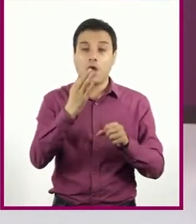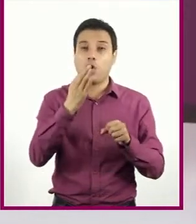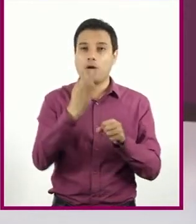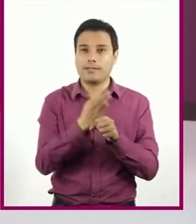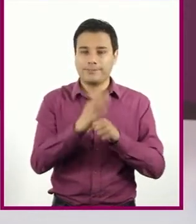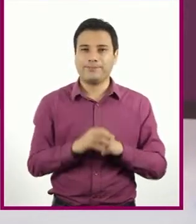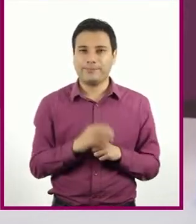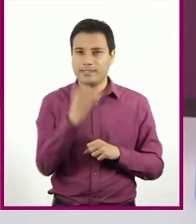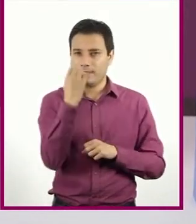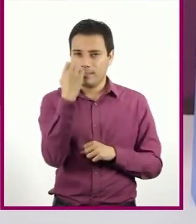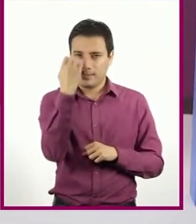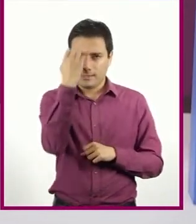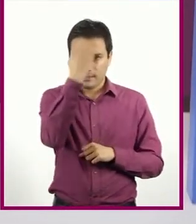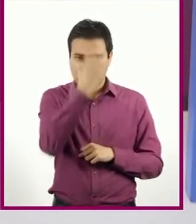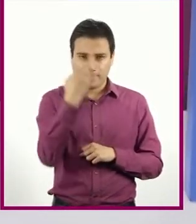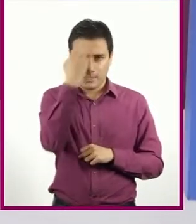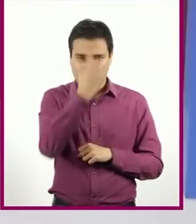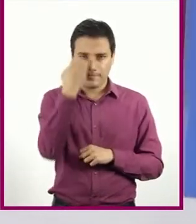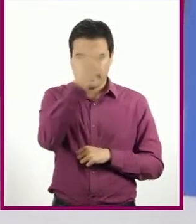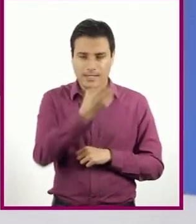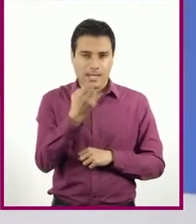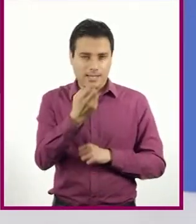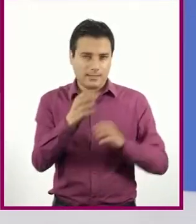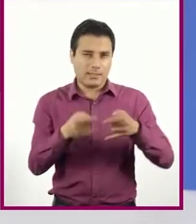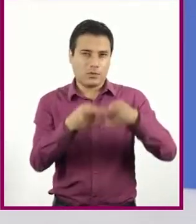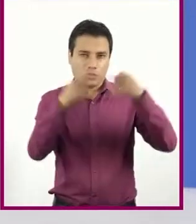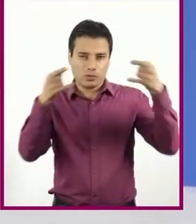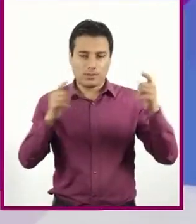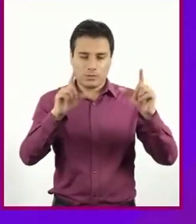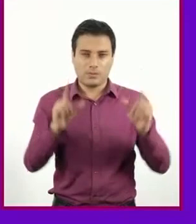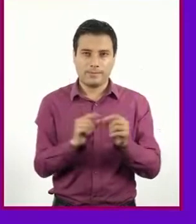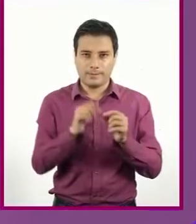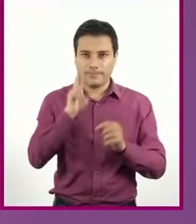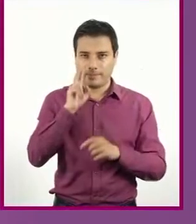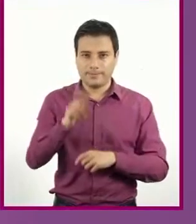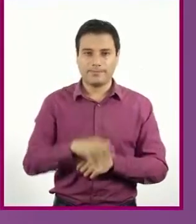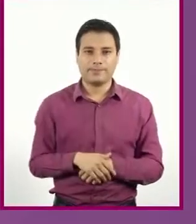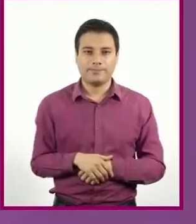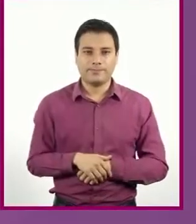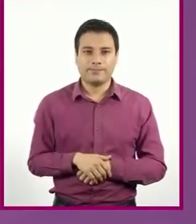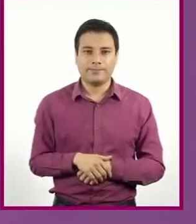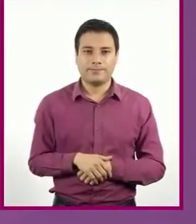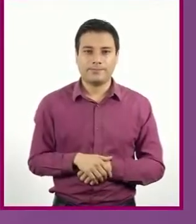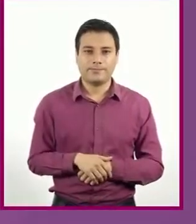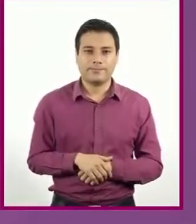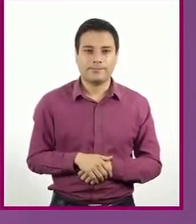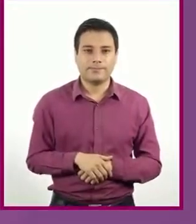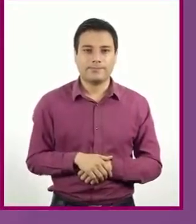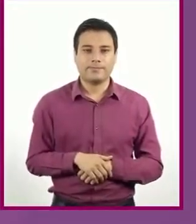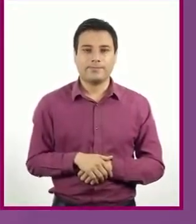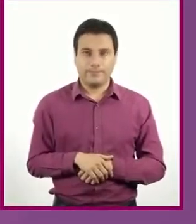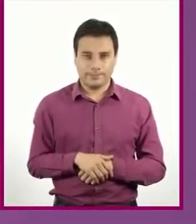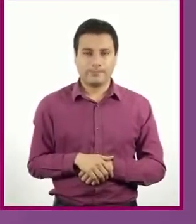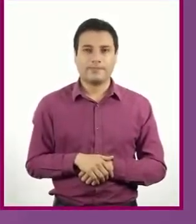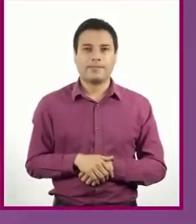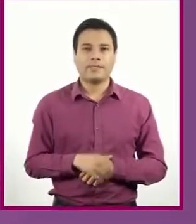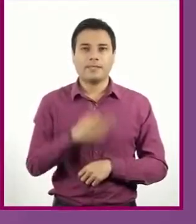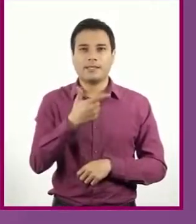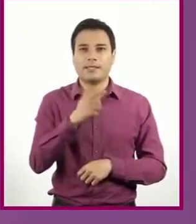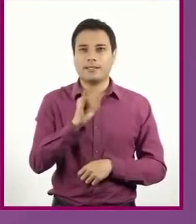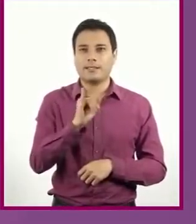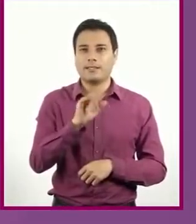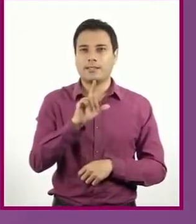la historia resumida de este poema. Vamos a verlo. Gilgamesh era mitad hombre y mitad